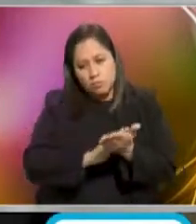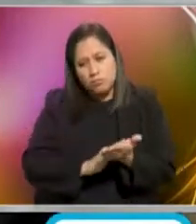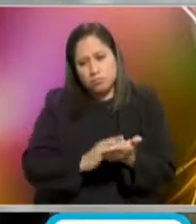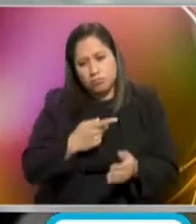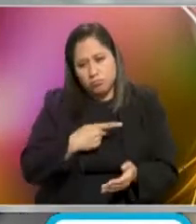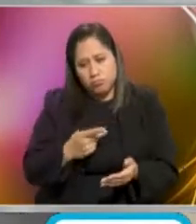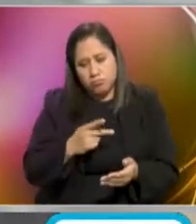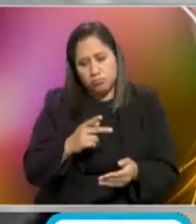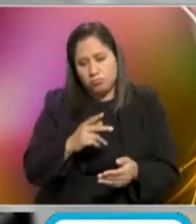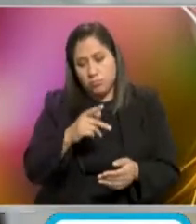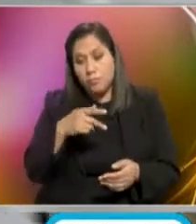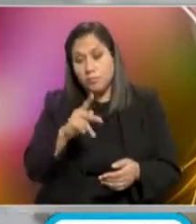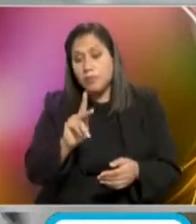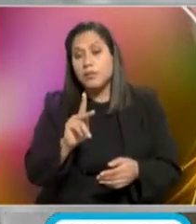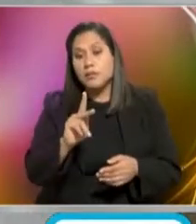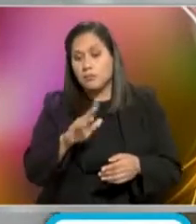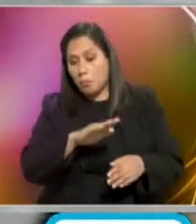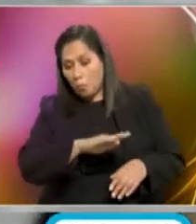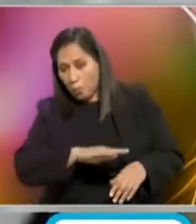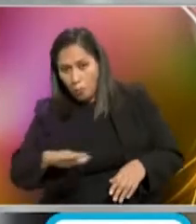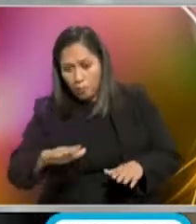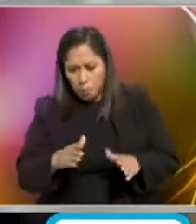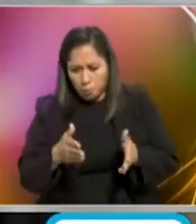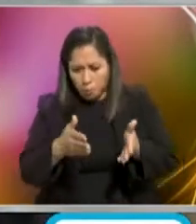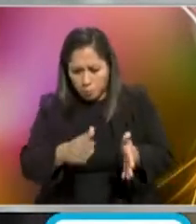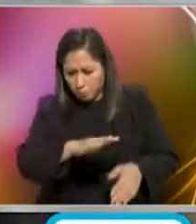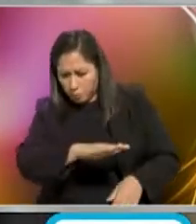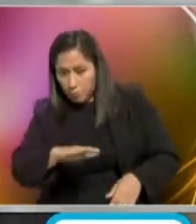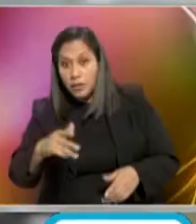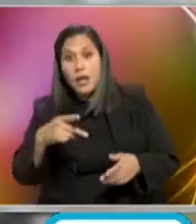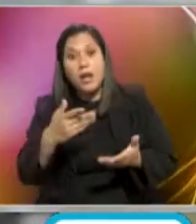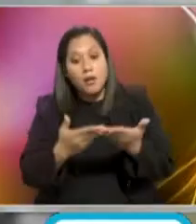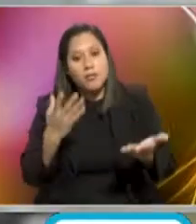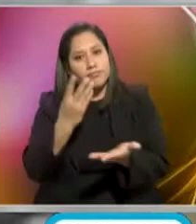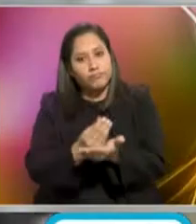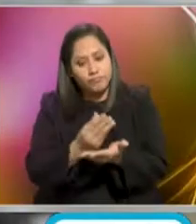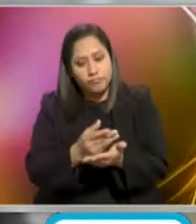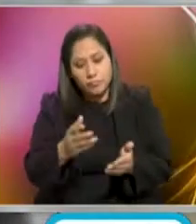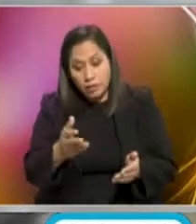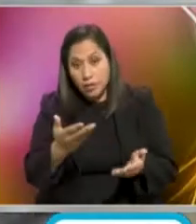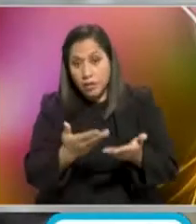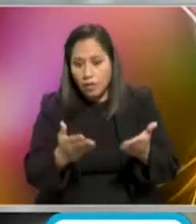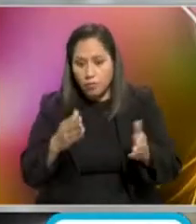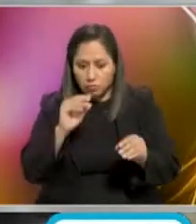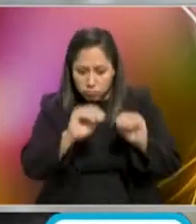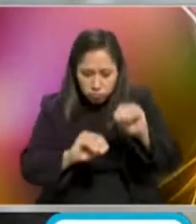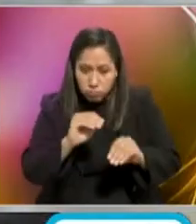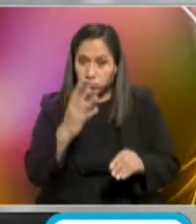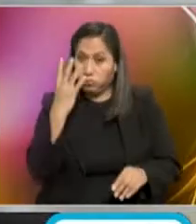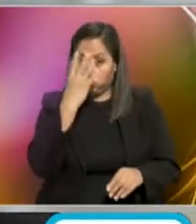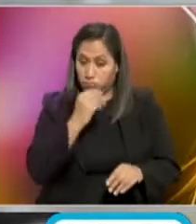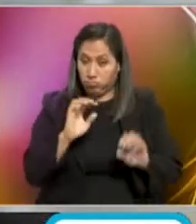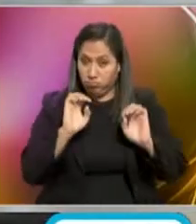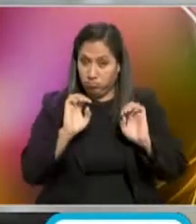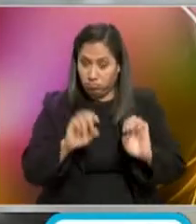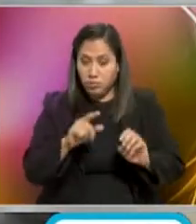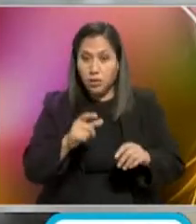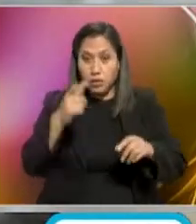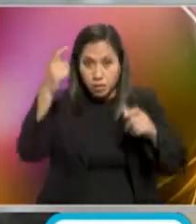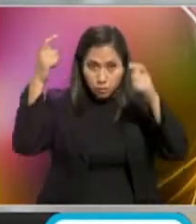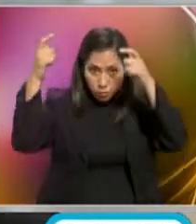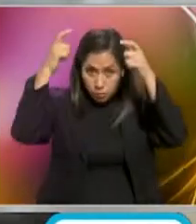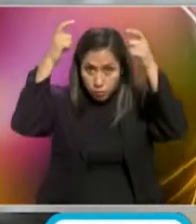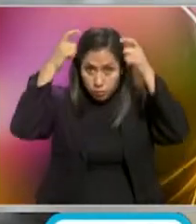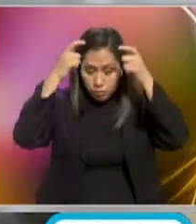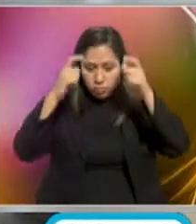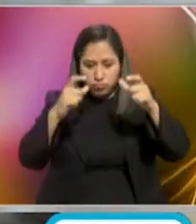a ras de piso, y ahora su tumba es una cosa maravillosa con un sombrero que tiene